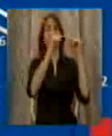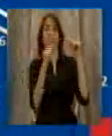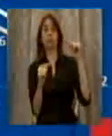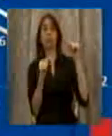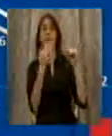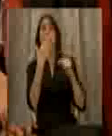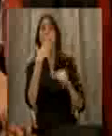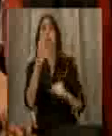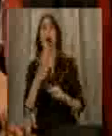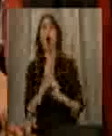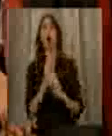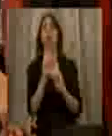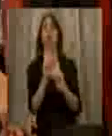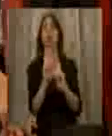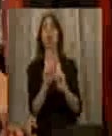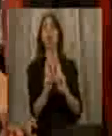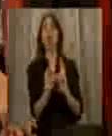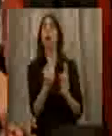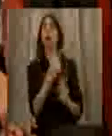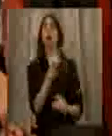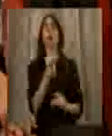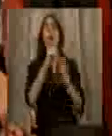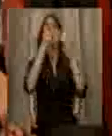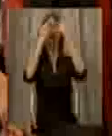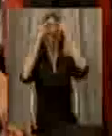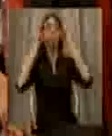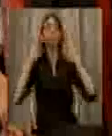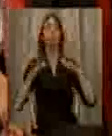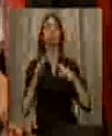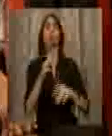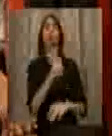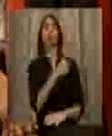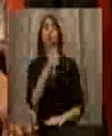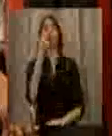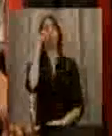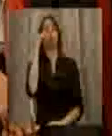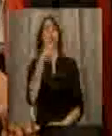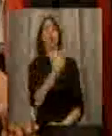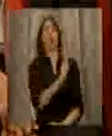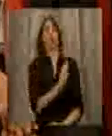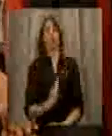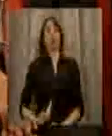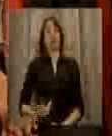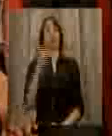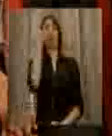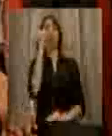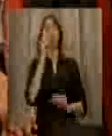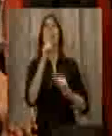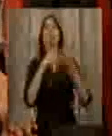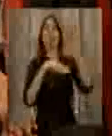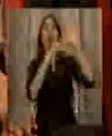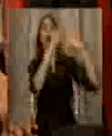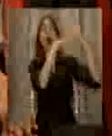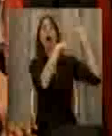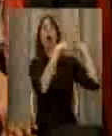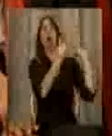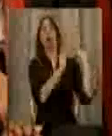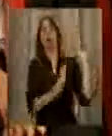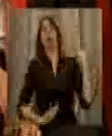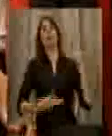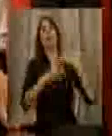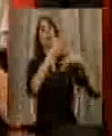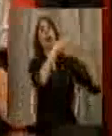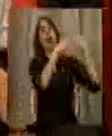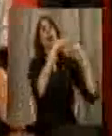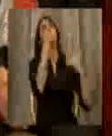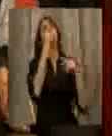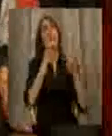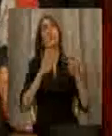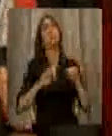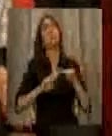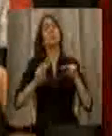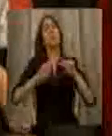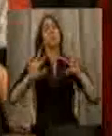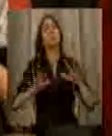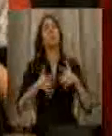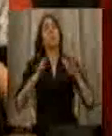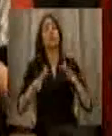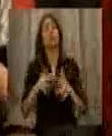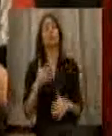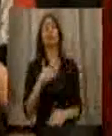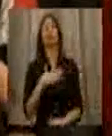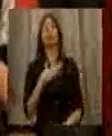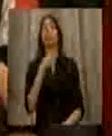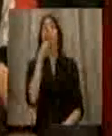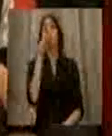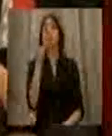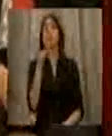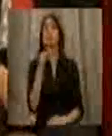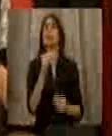los resultados. Este no es un esfuerzo solo de este gobierno, es un esfuerzo que viene de antes, pero yo lo que quiero marcar la diferencia es